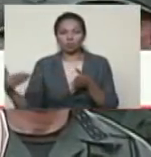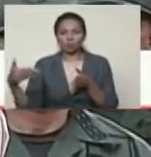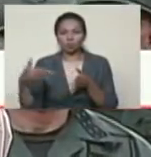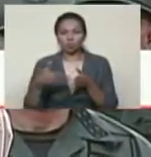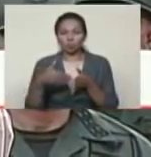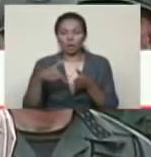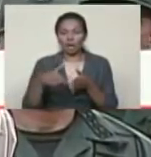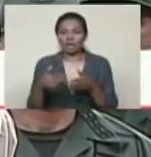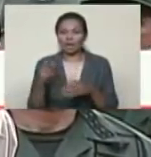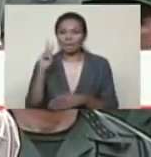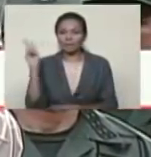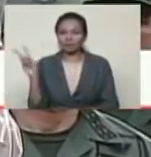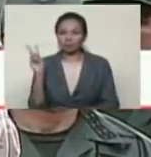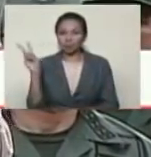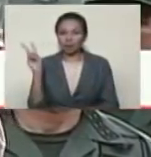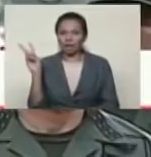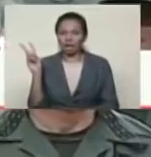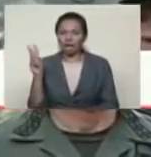aguas venezolanas.